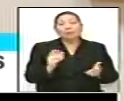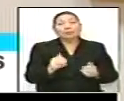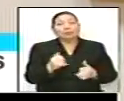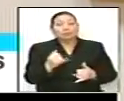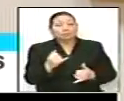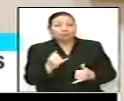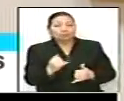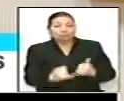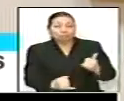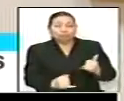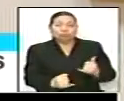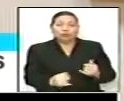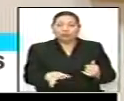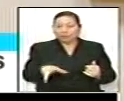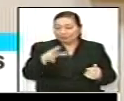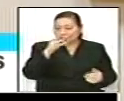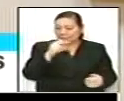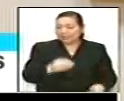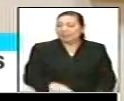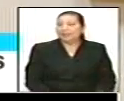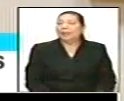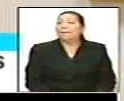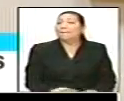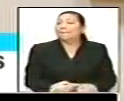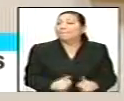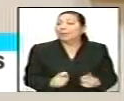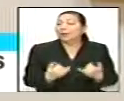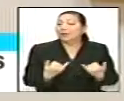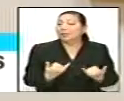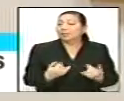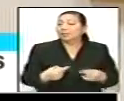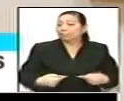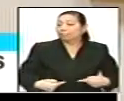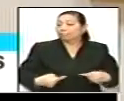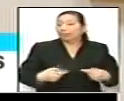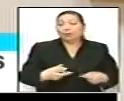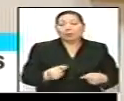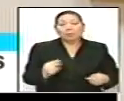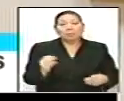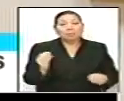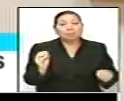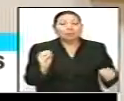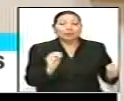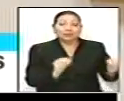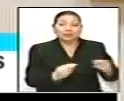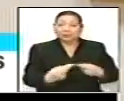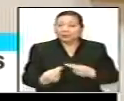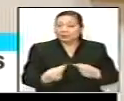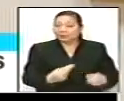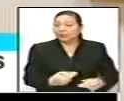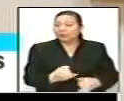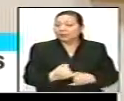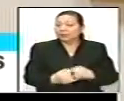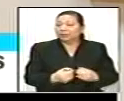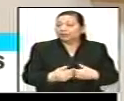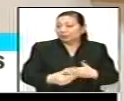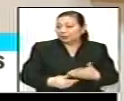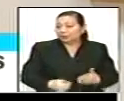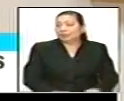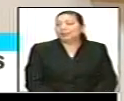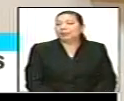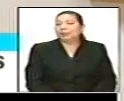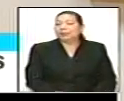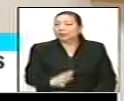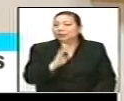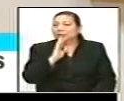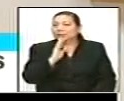rompiendo y reaprendiendo. Pero ese es un desafío, porque eso nos promueve también relaciones intergeneracionales,